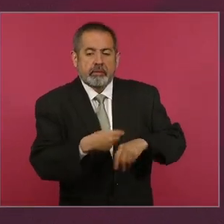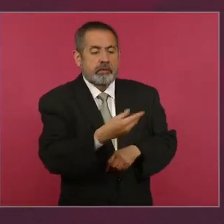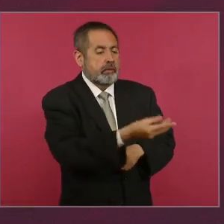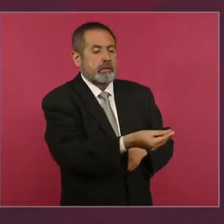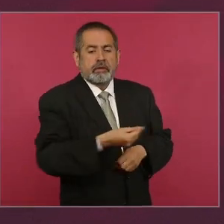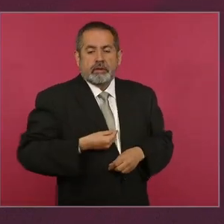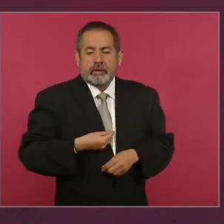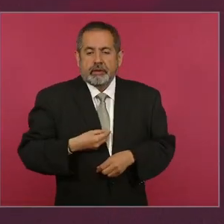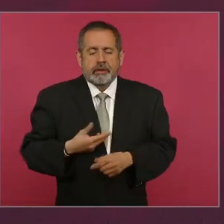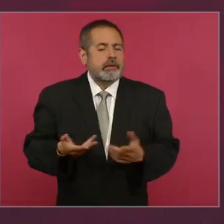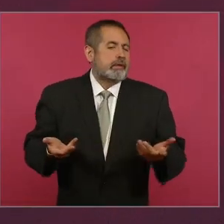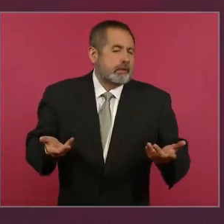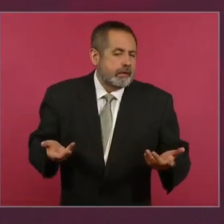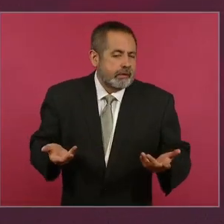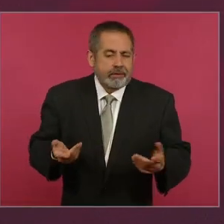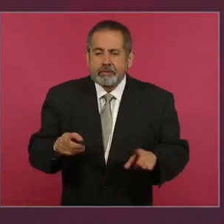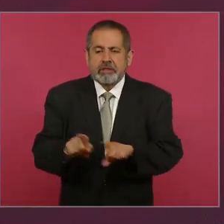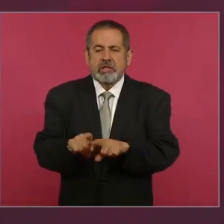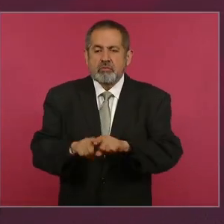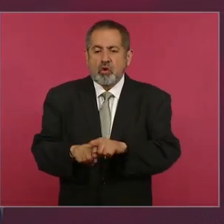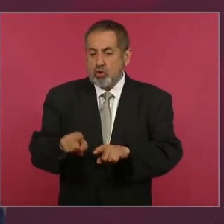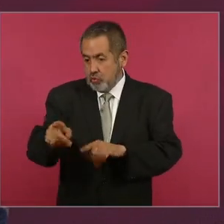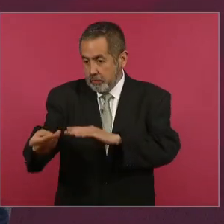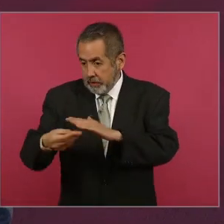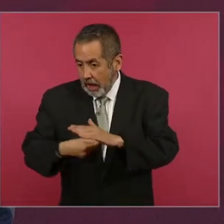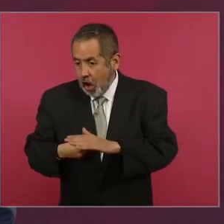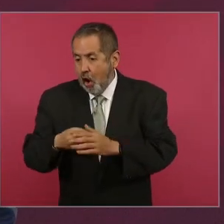moche, el recurso.